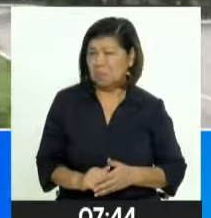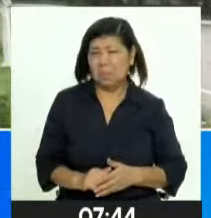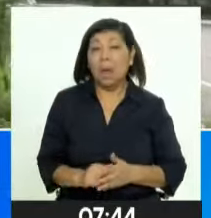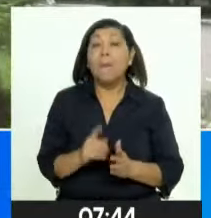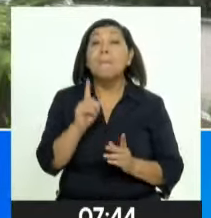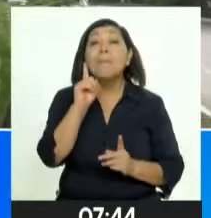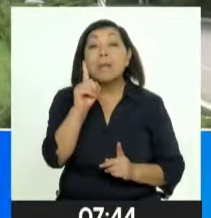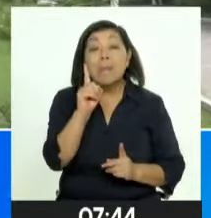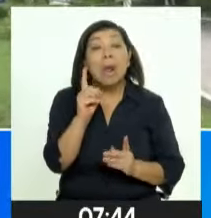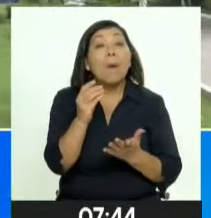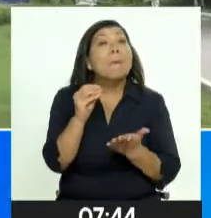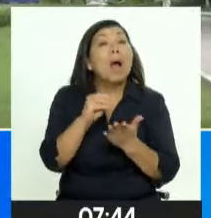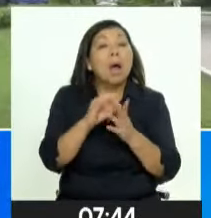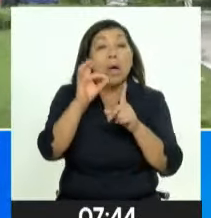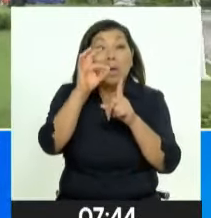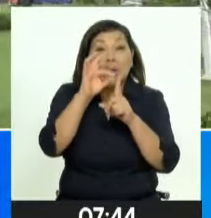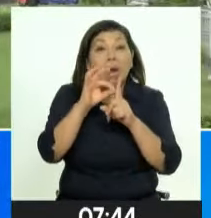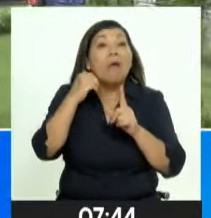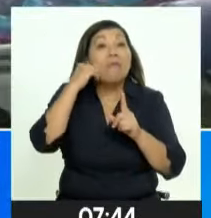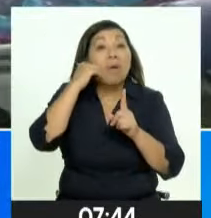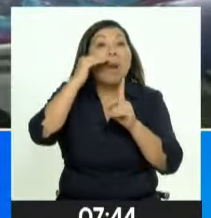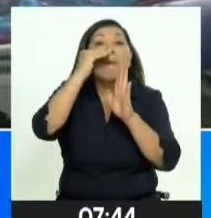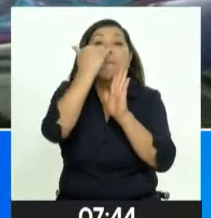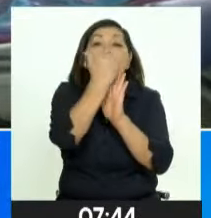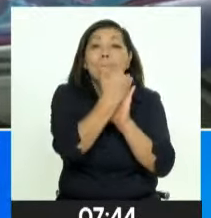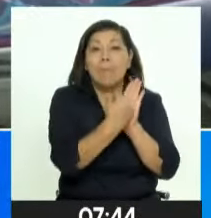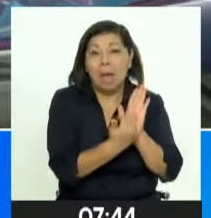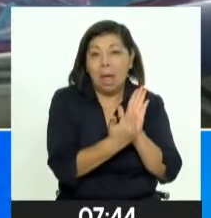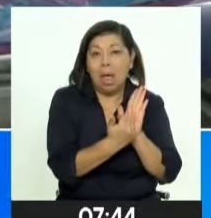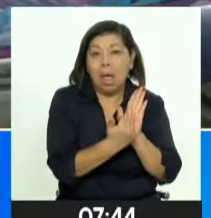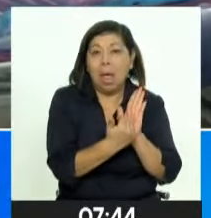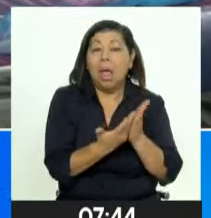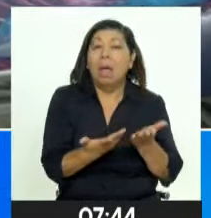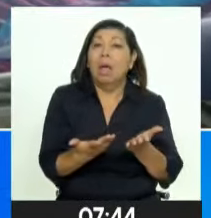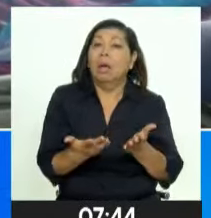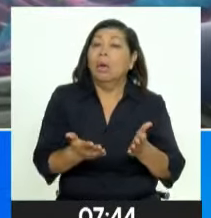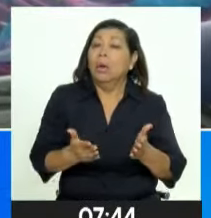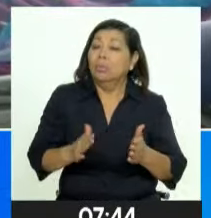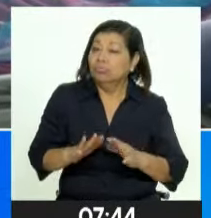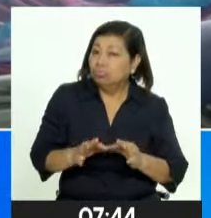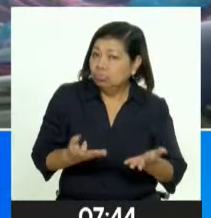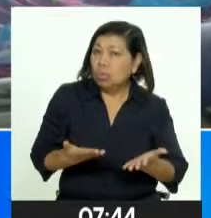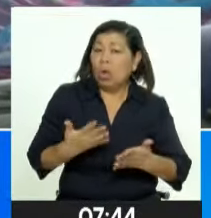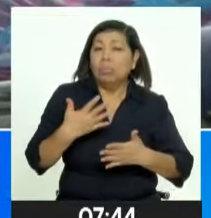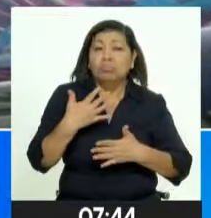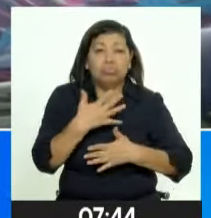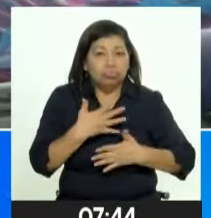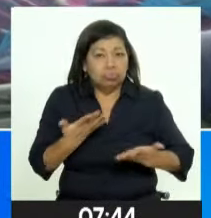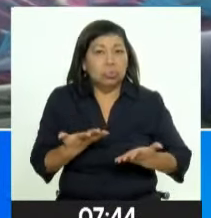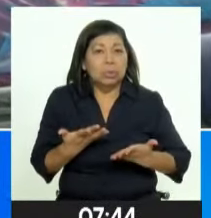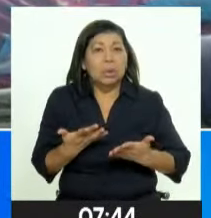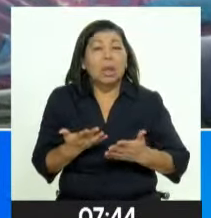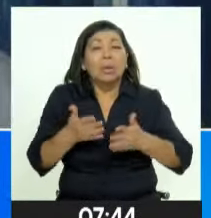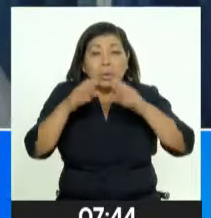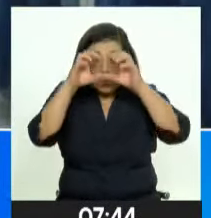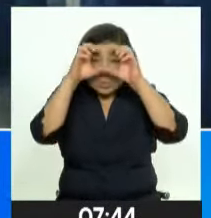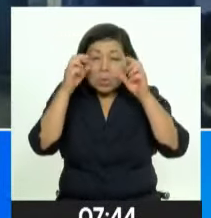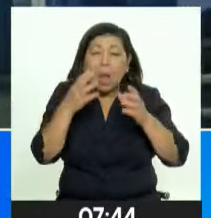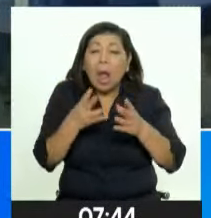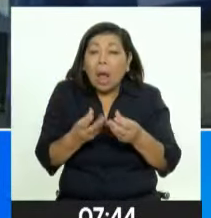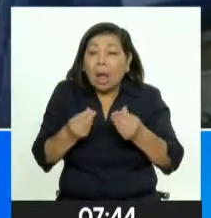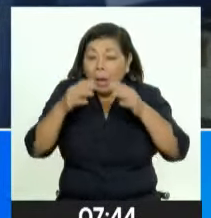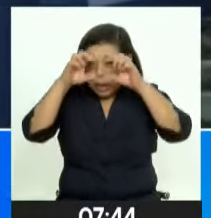la temperatura con medios físicos, o sea, agua tibia, baño, ponerle pañitos húmedos en